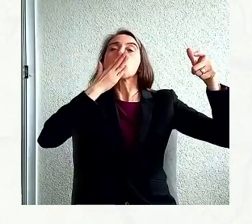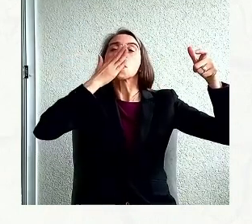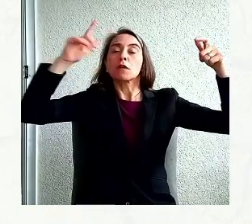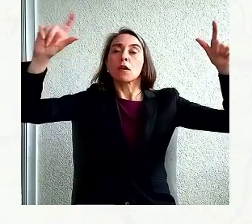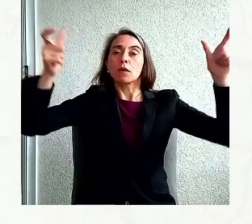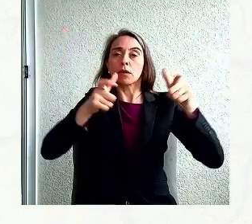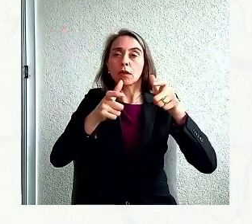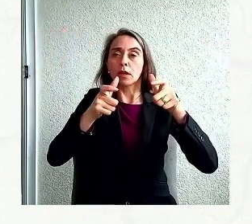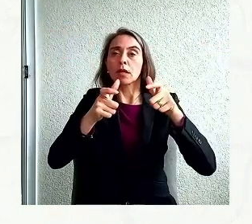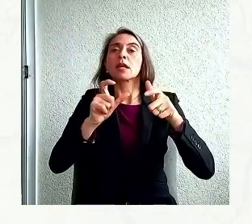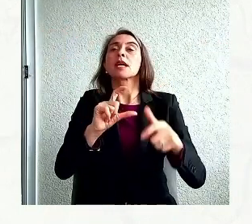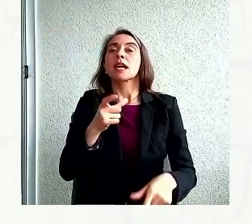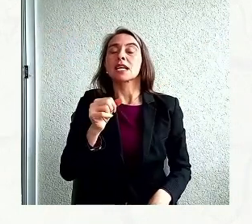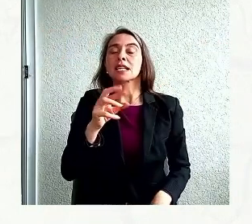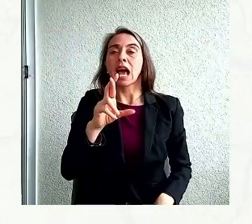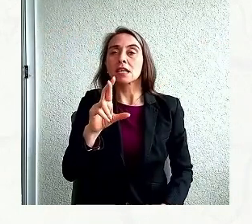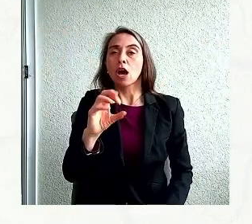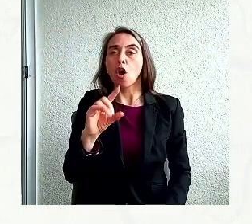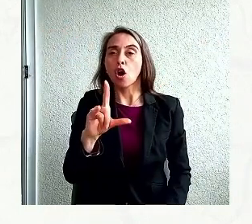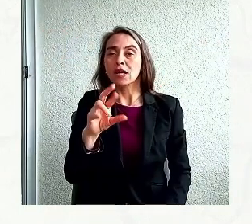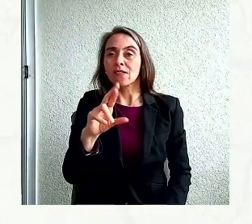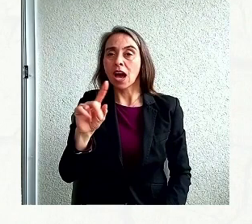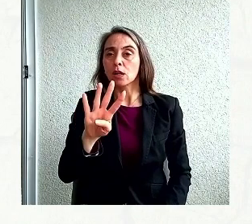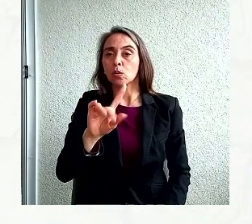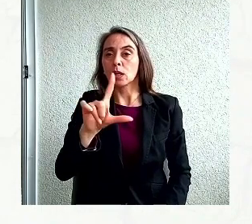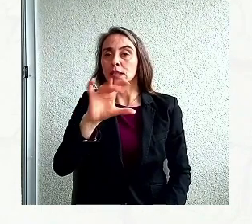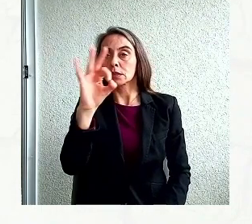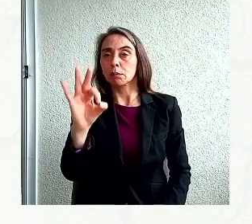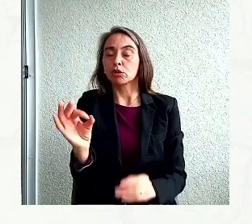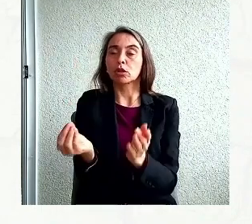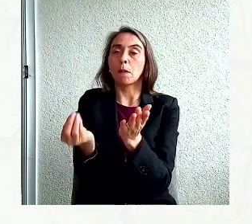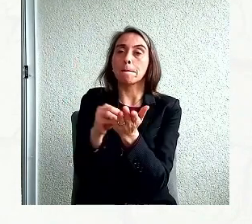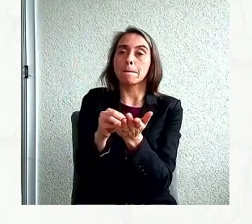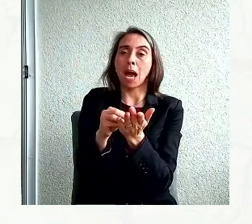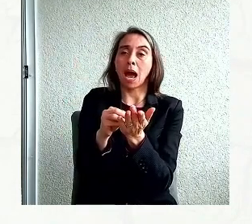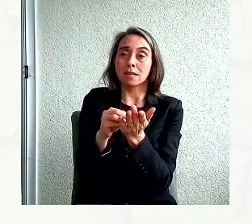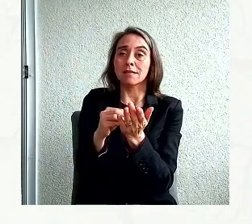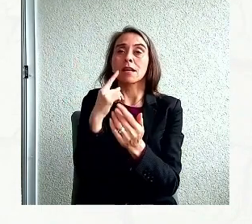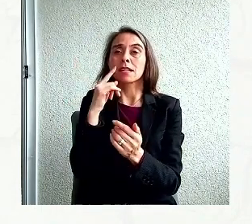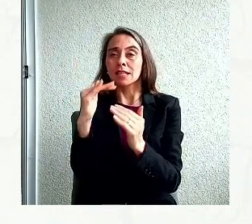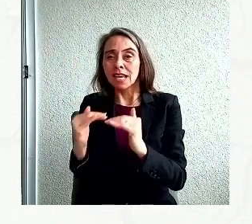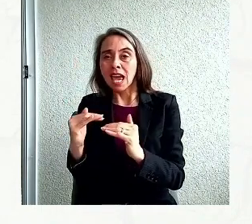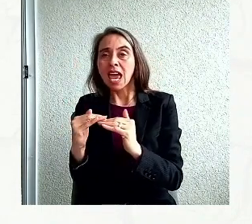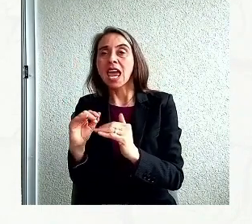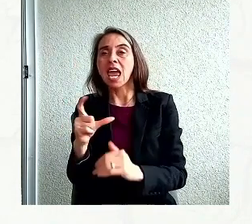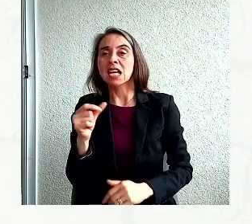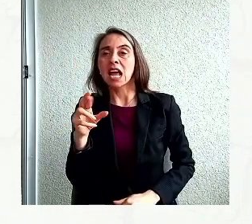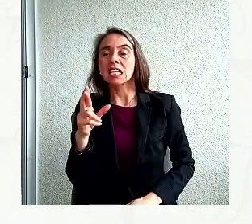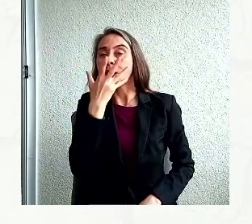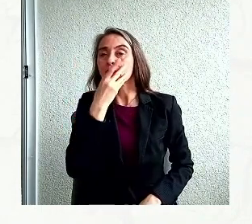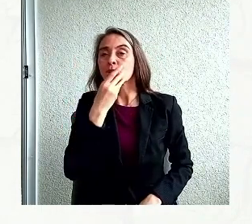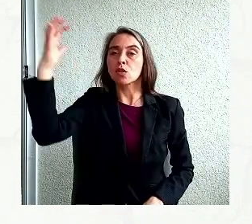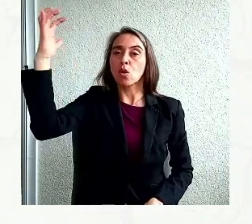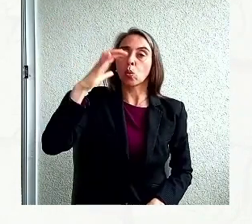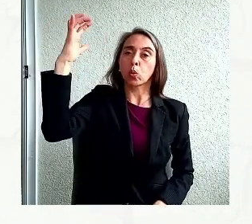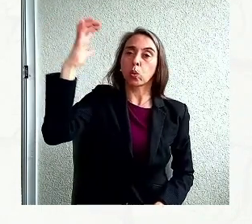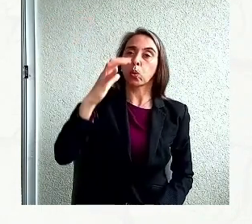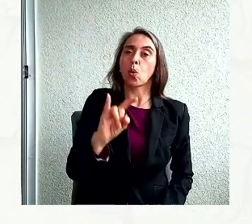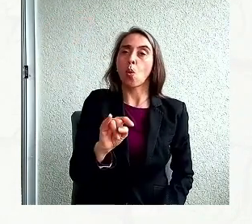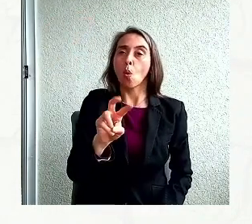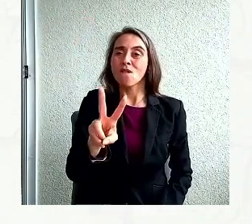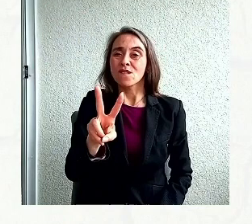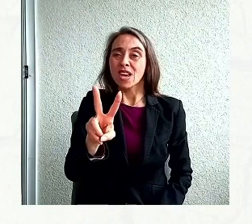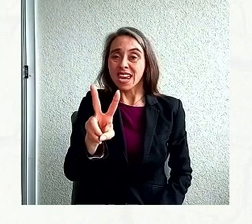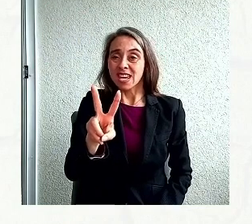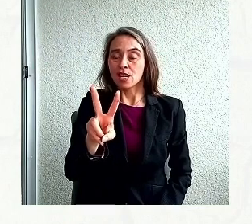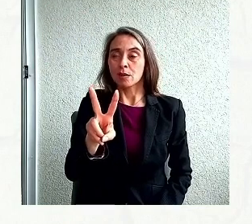solar, obviamente, tiene una absorción un 20% mayor en el glaciar Olivares Alfa, lo cual indica una pérdida de un 20% de reflexión